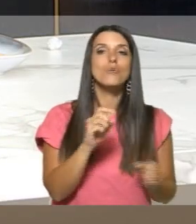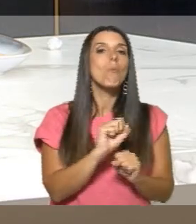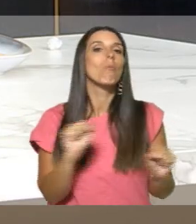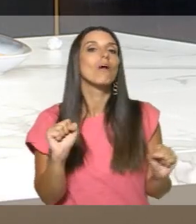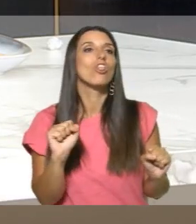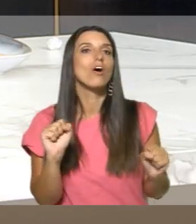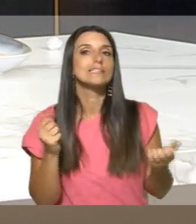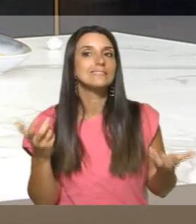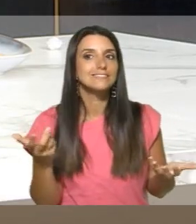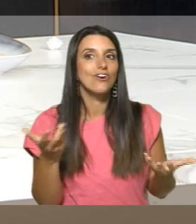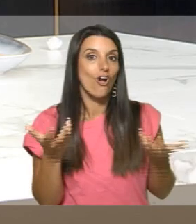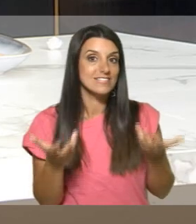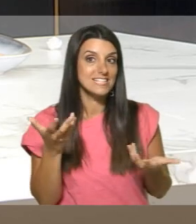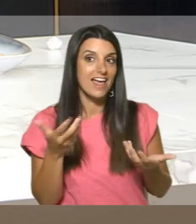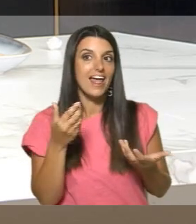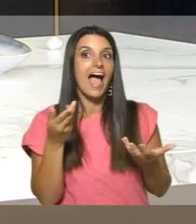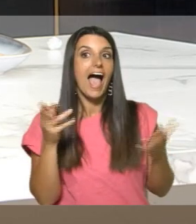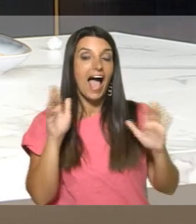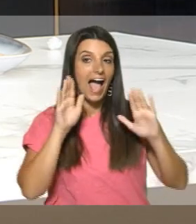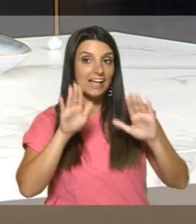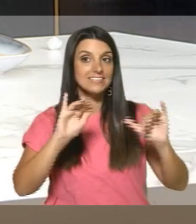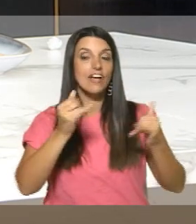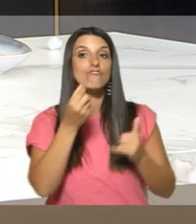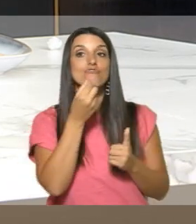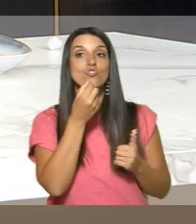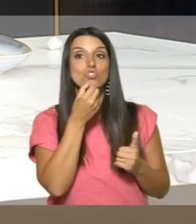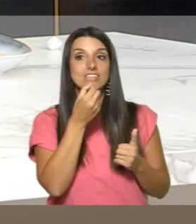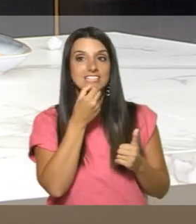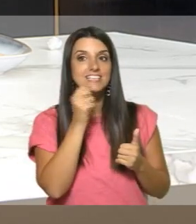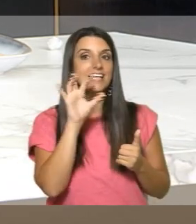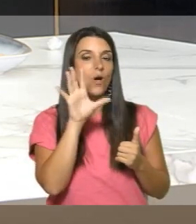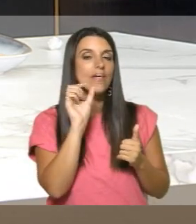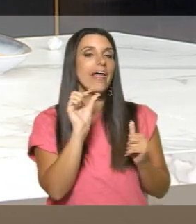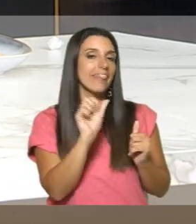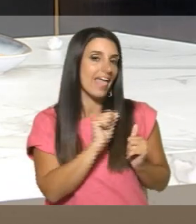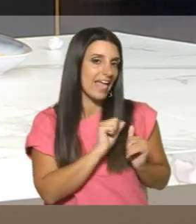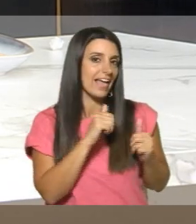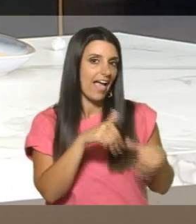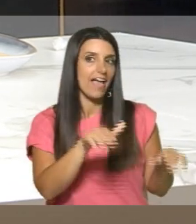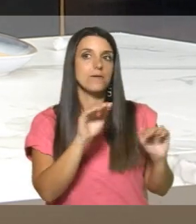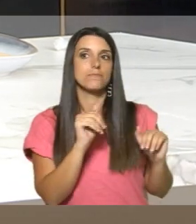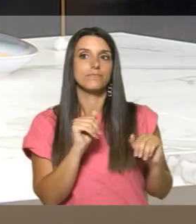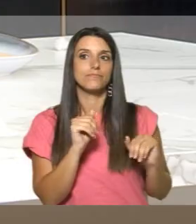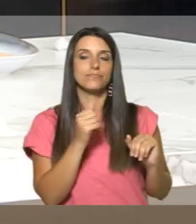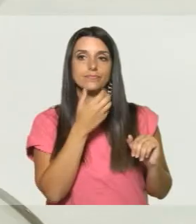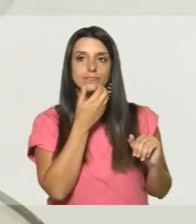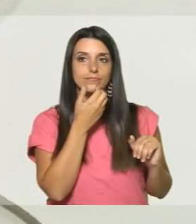hacer? Cuando tenés así, le vas a agregar las frutillas que vos las vas a dejar que descansen un poquito.